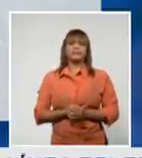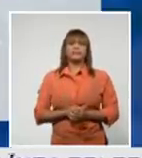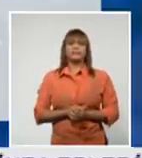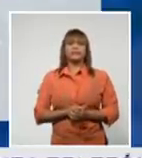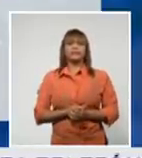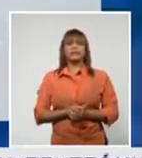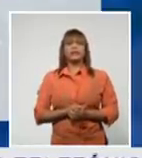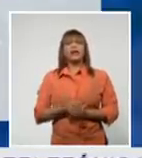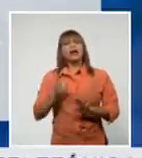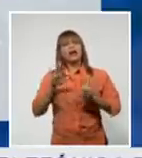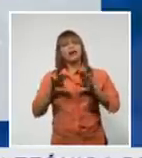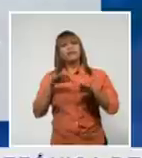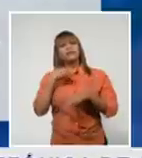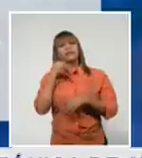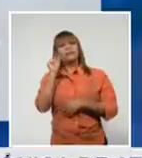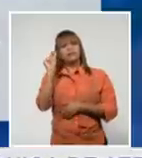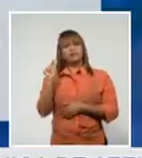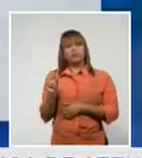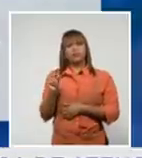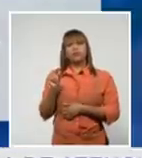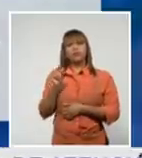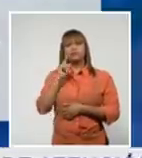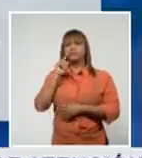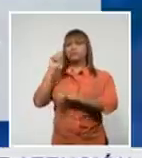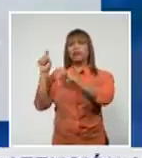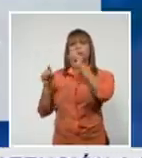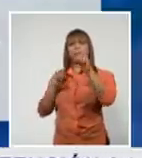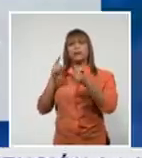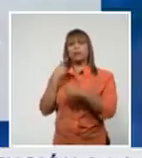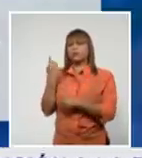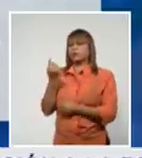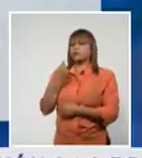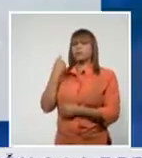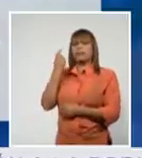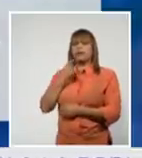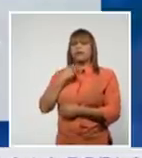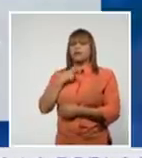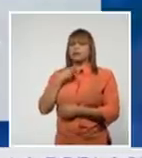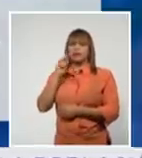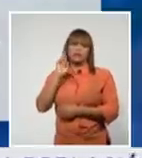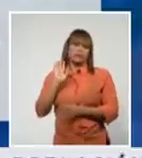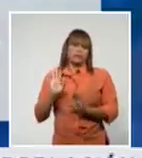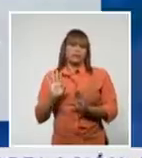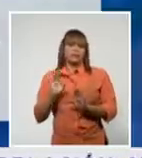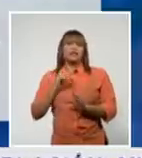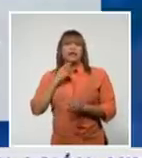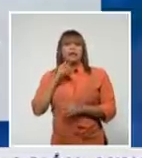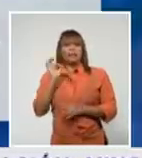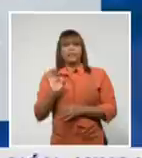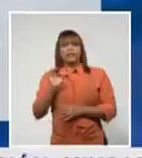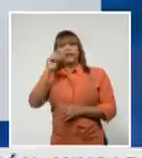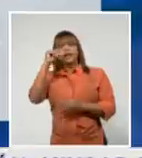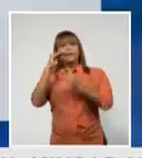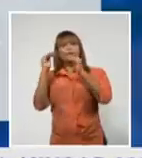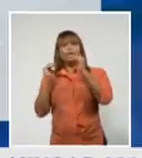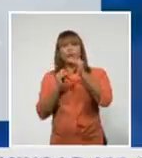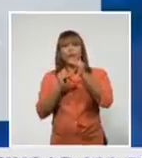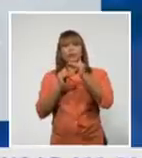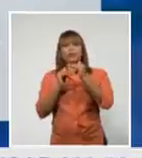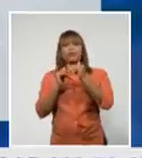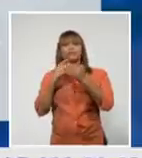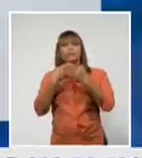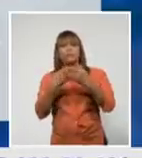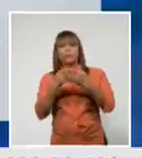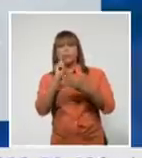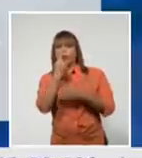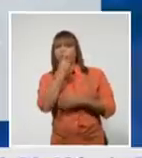hay veces que las personas le preguntan a uno, no obedece a que hayamos disminuido el número de muestras que